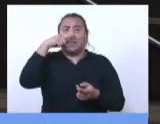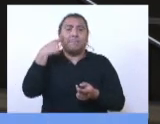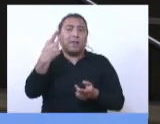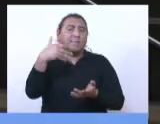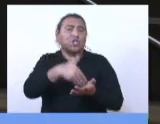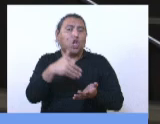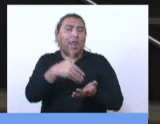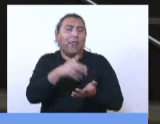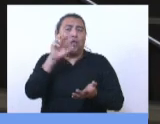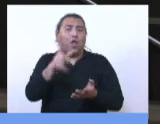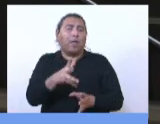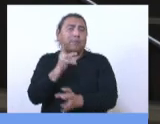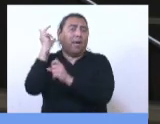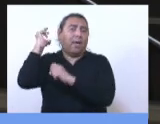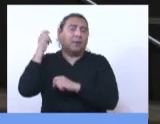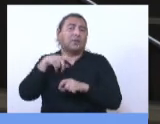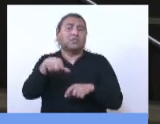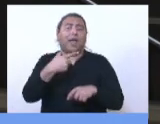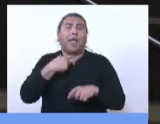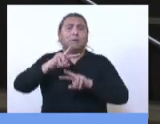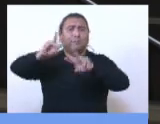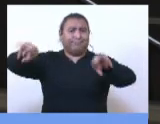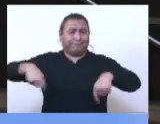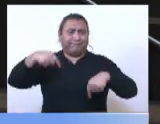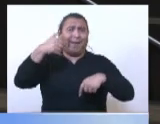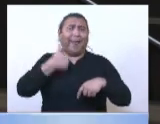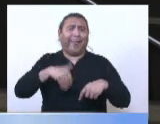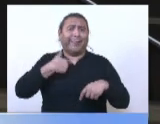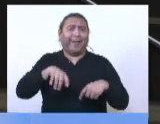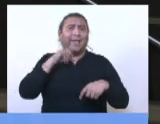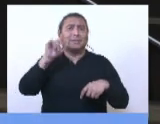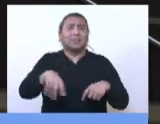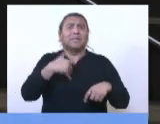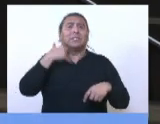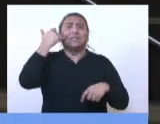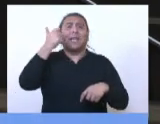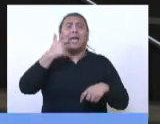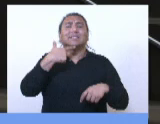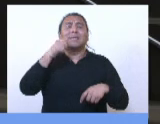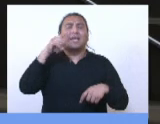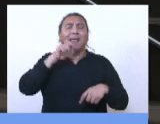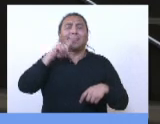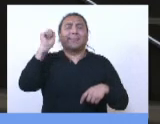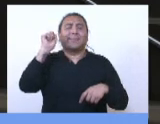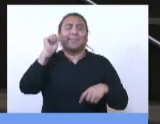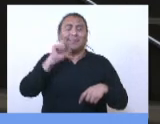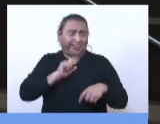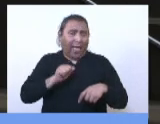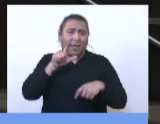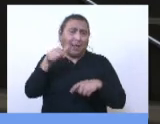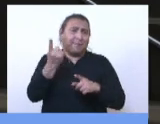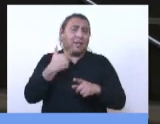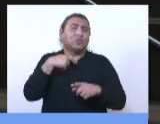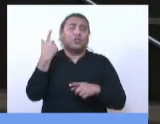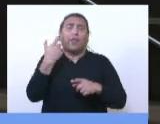dólares o sea ganaron la plata con argentina y sacaron yacyretá salió seis mil dólares fíjense el problema que tenemos que